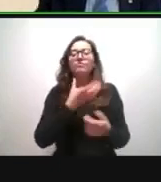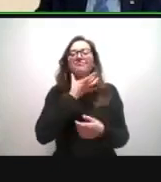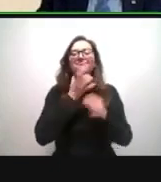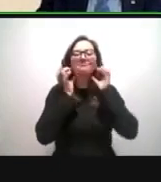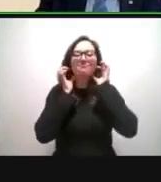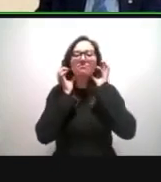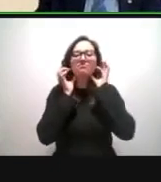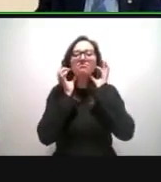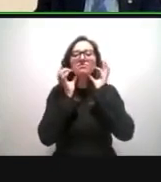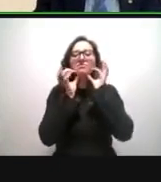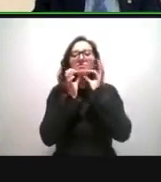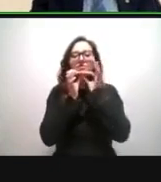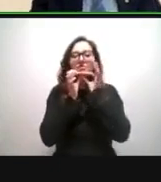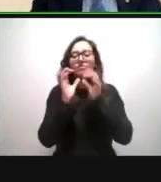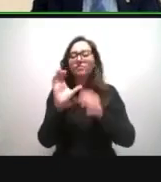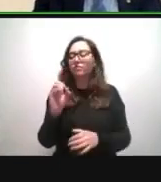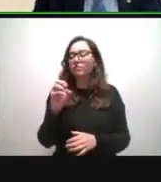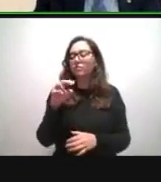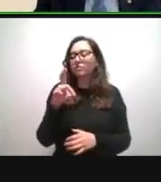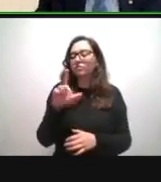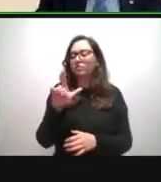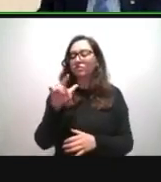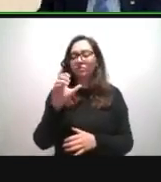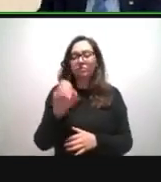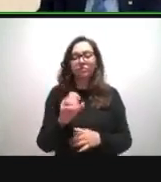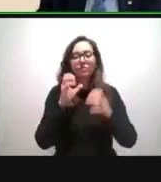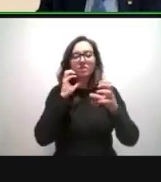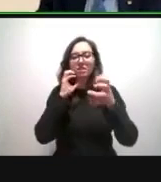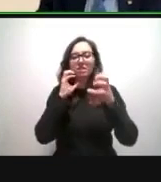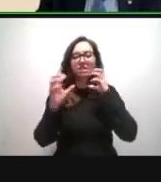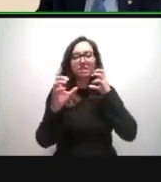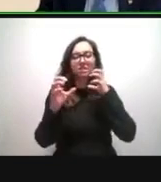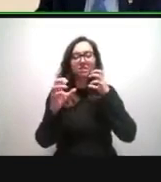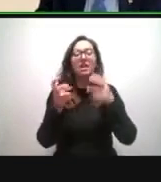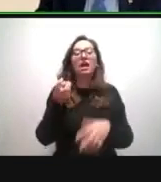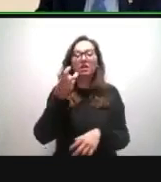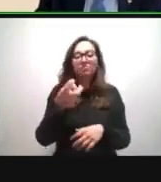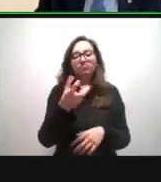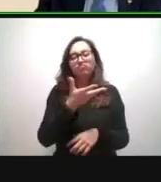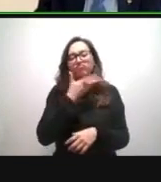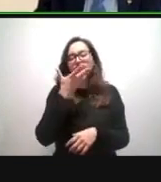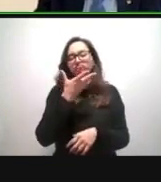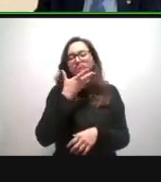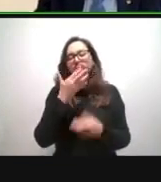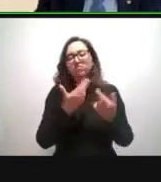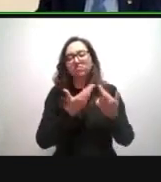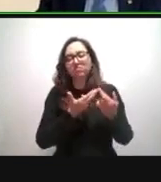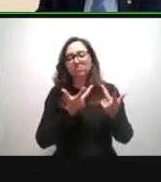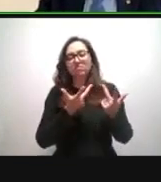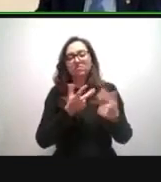que la mandíbula se desplaza del maxilar superior. La tensión tradicional era por medio de